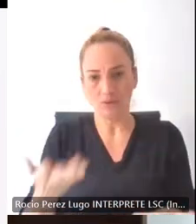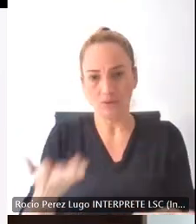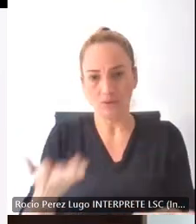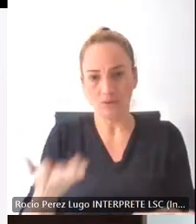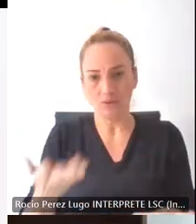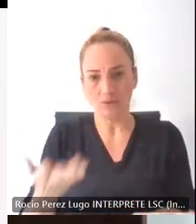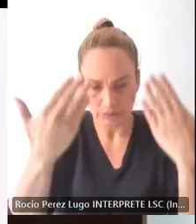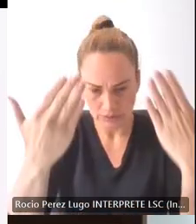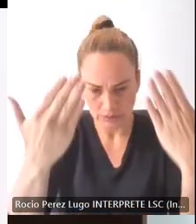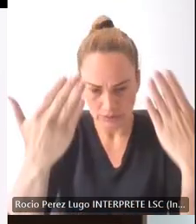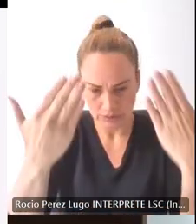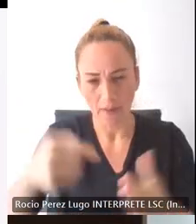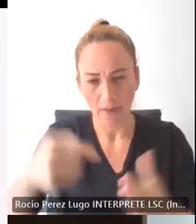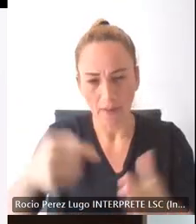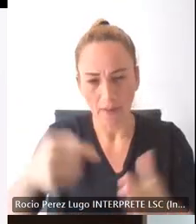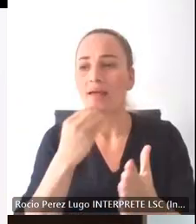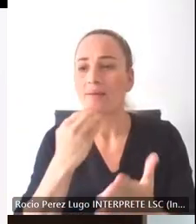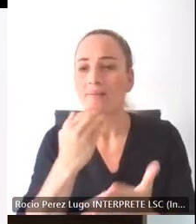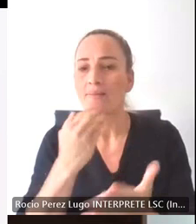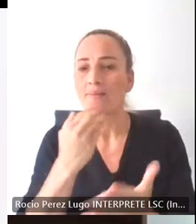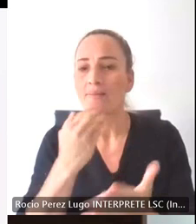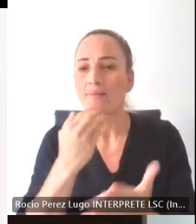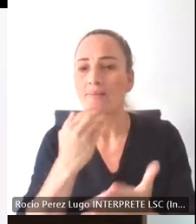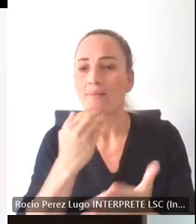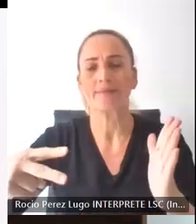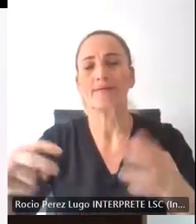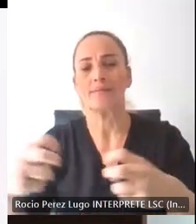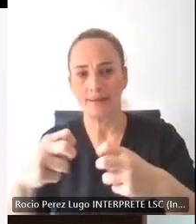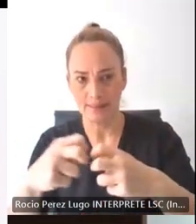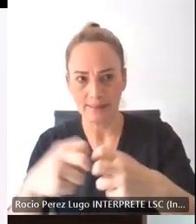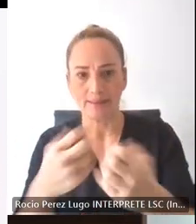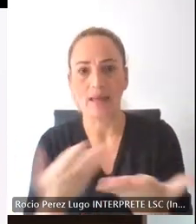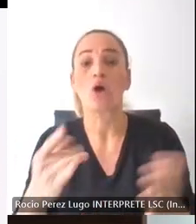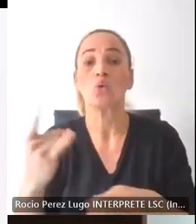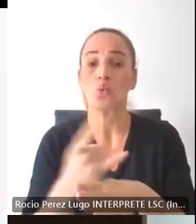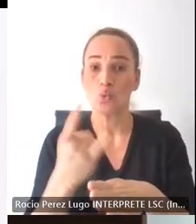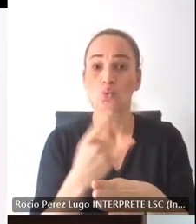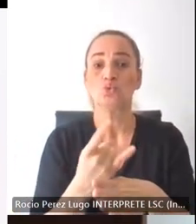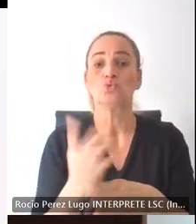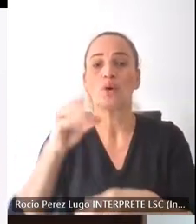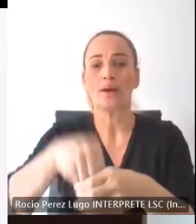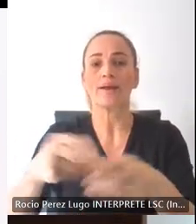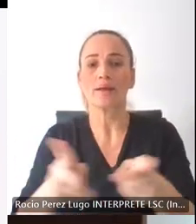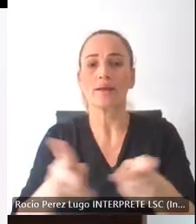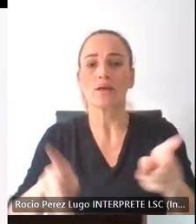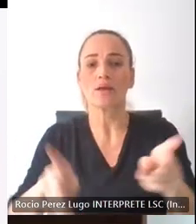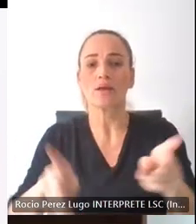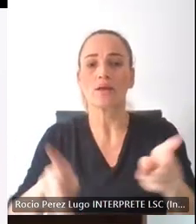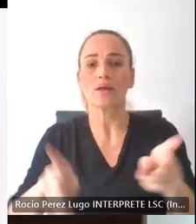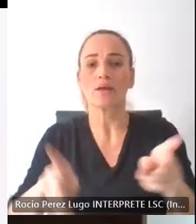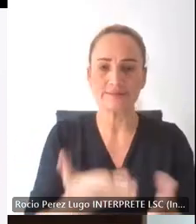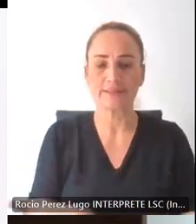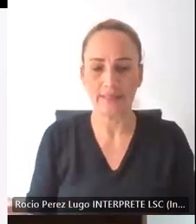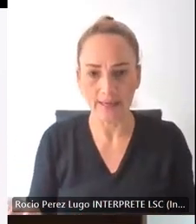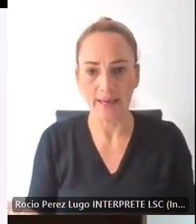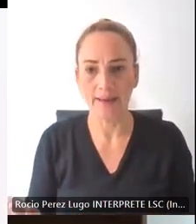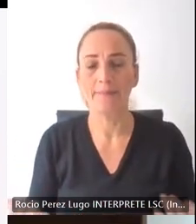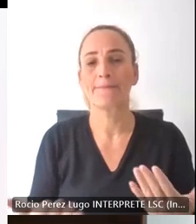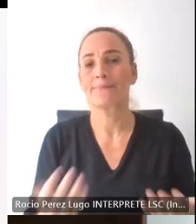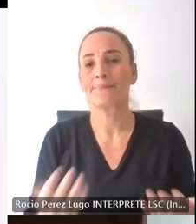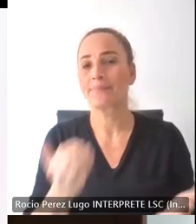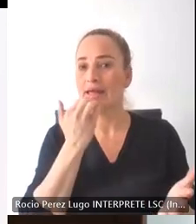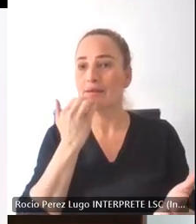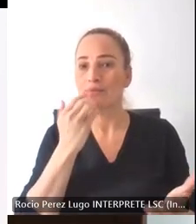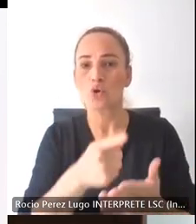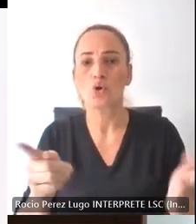por ejemplo, es ideal para todo este tipo de zonas. Es el que en este momento se está utilizando para oficinas. De hecho, si vamos a